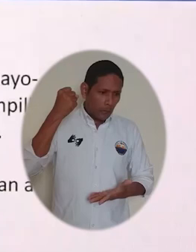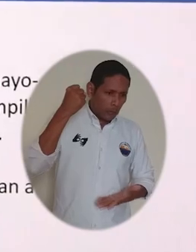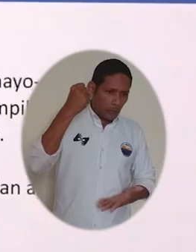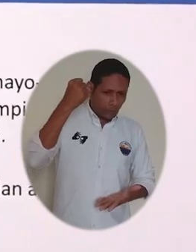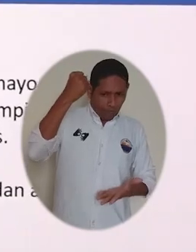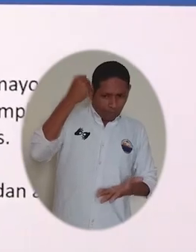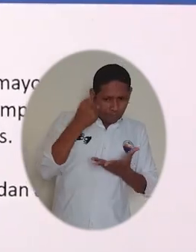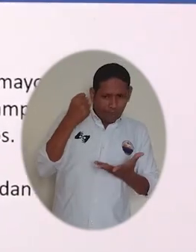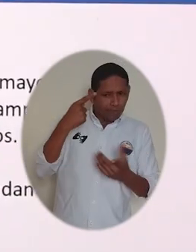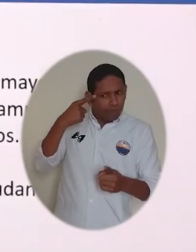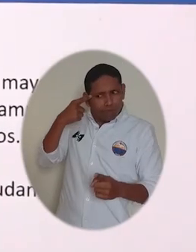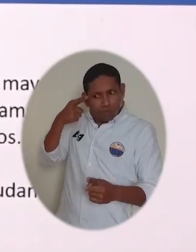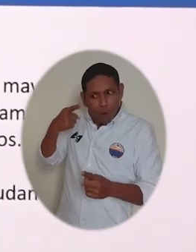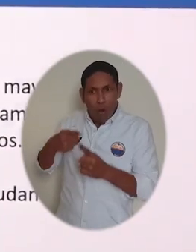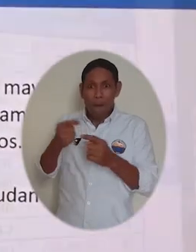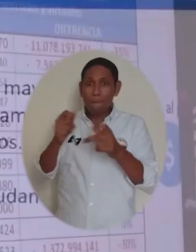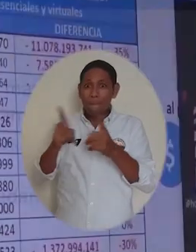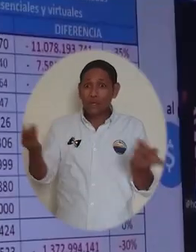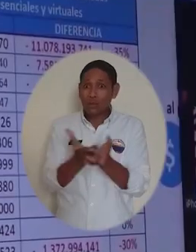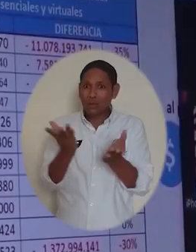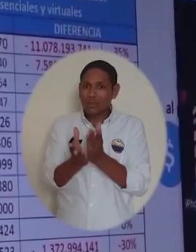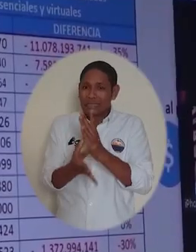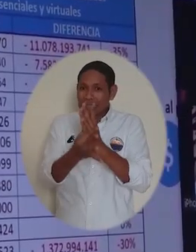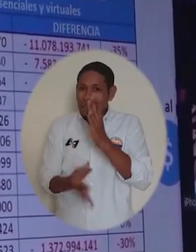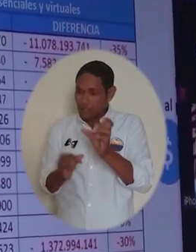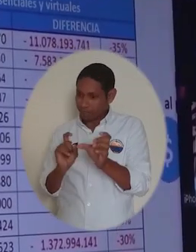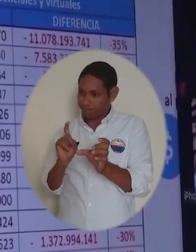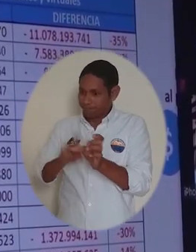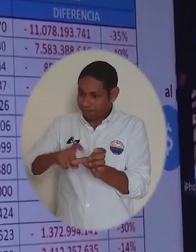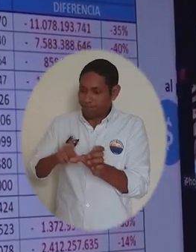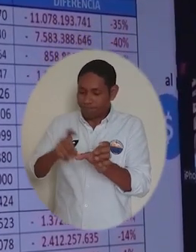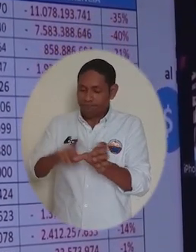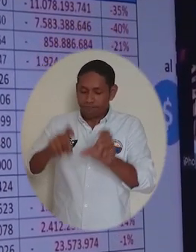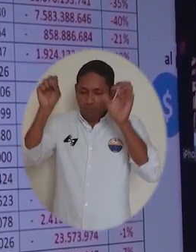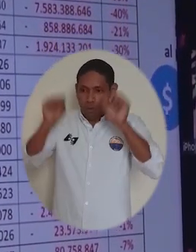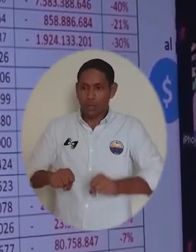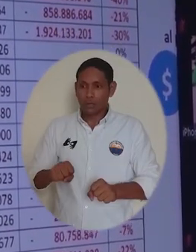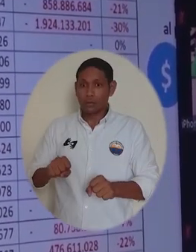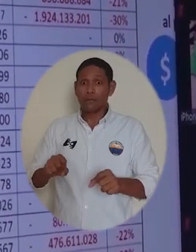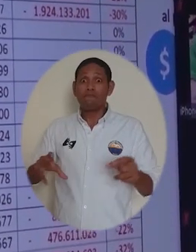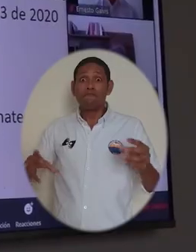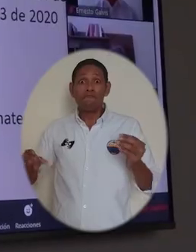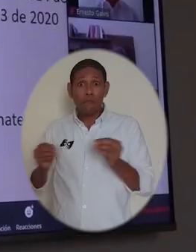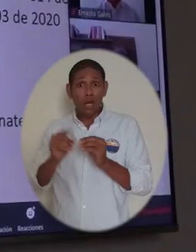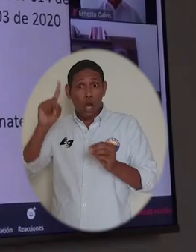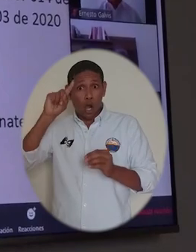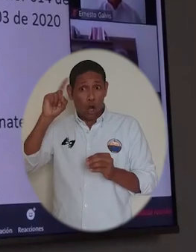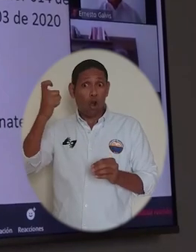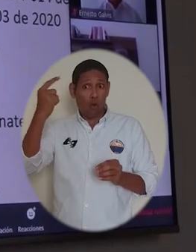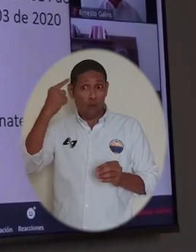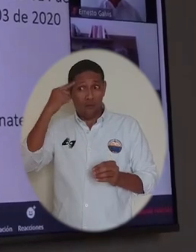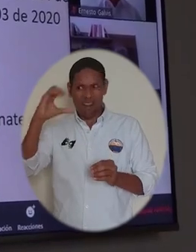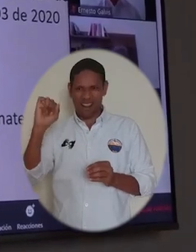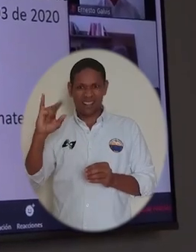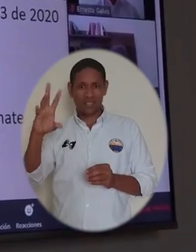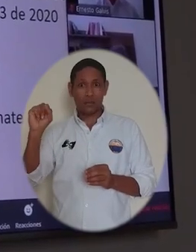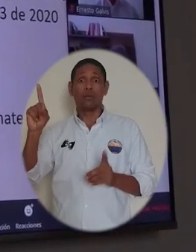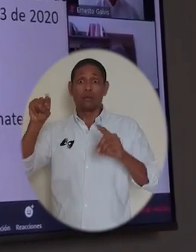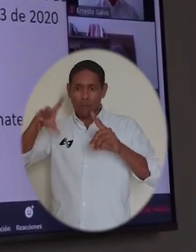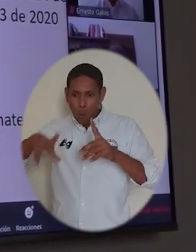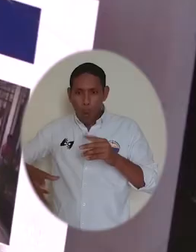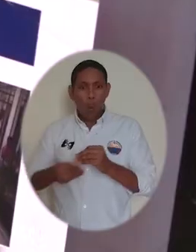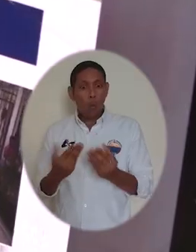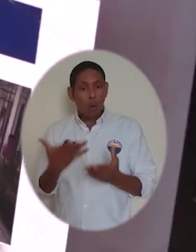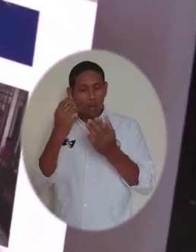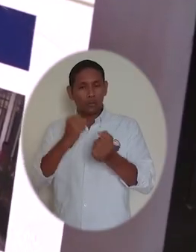de su inversión para cubrir el pago de matrículas de estudiantes en condición de vulnerabilidad, propuesta a la que se sumó el gobernador del departamento,